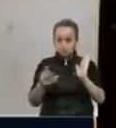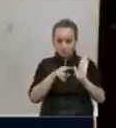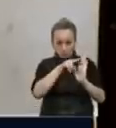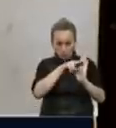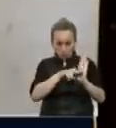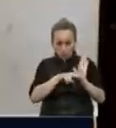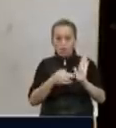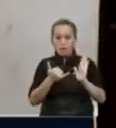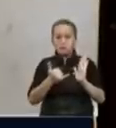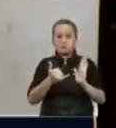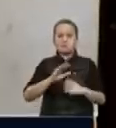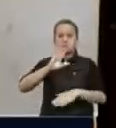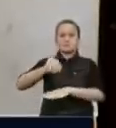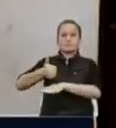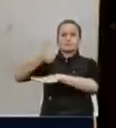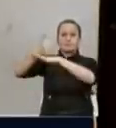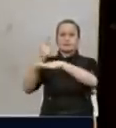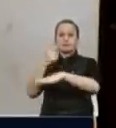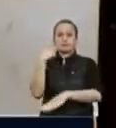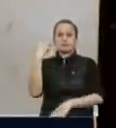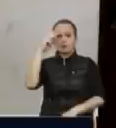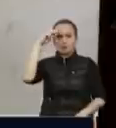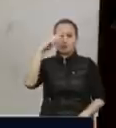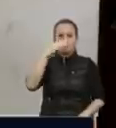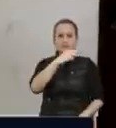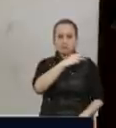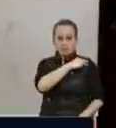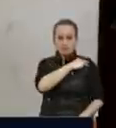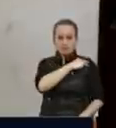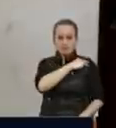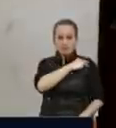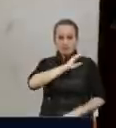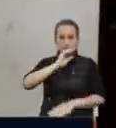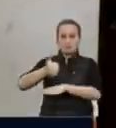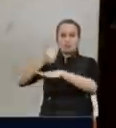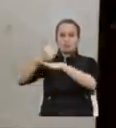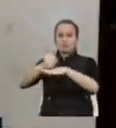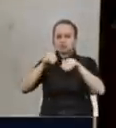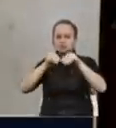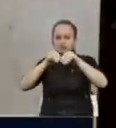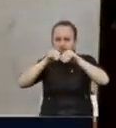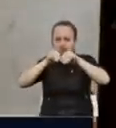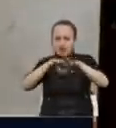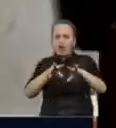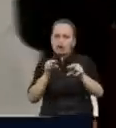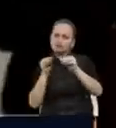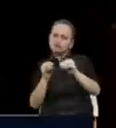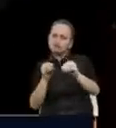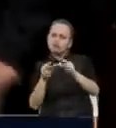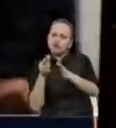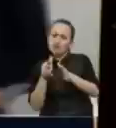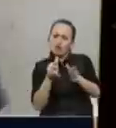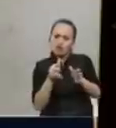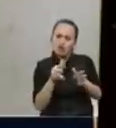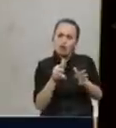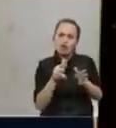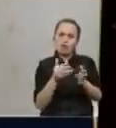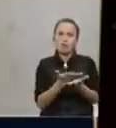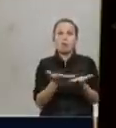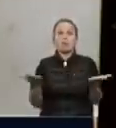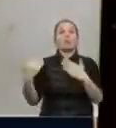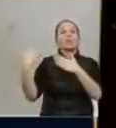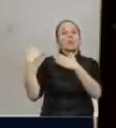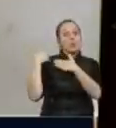El comandante general de las fuerzas militares lo difunde, instruye y tiene una